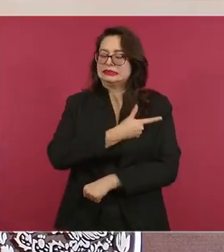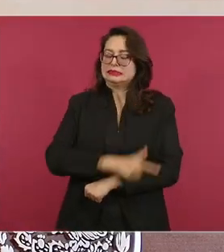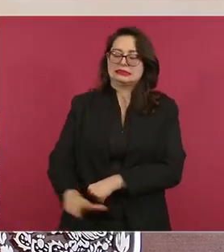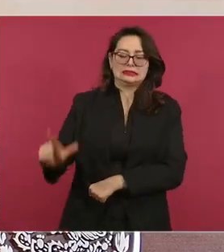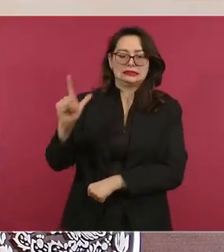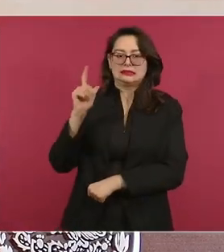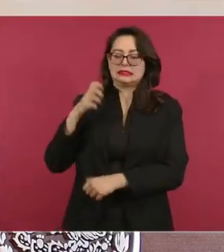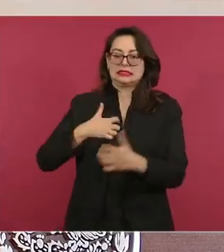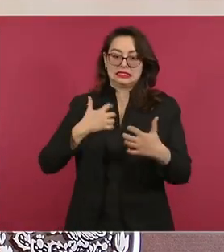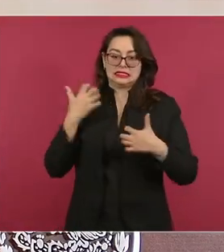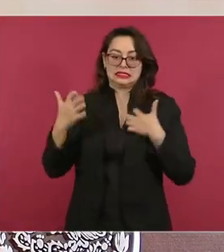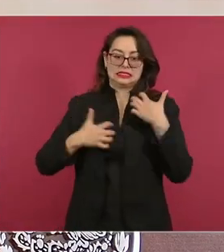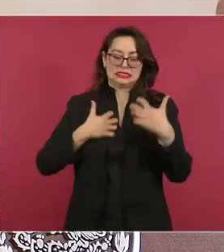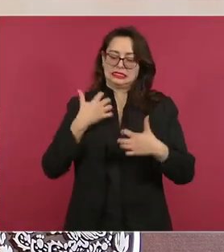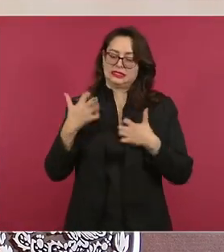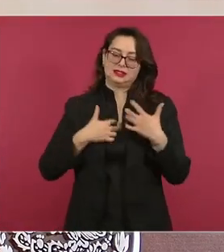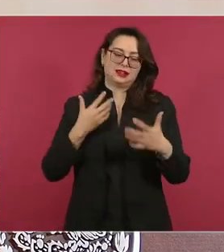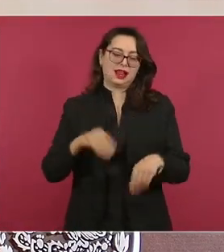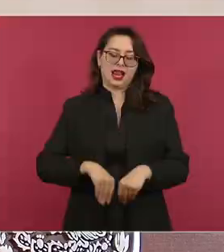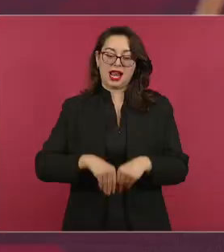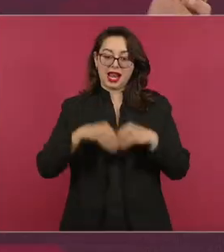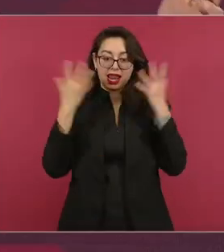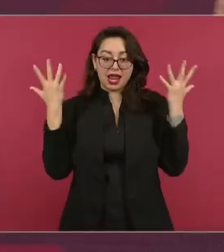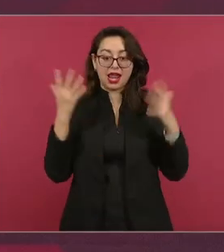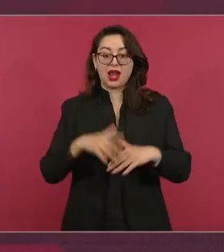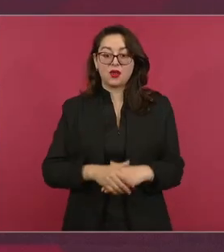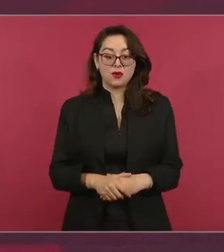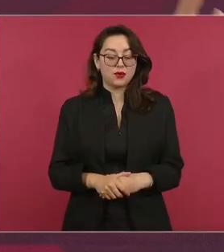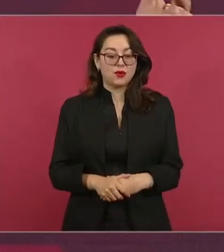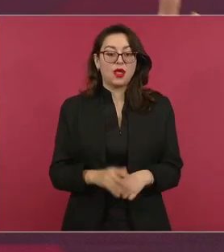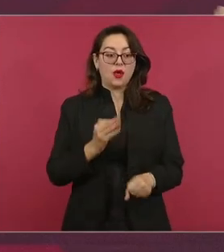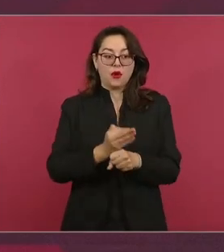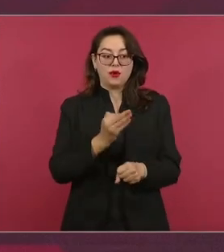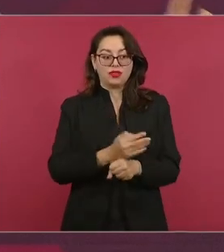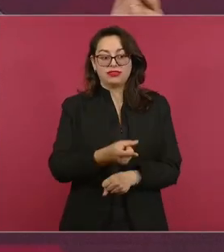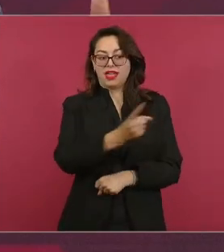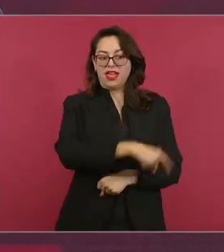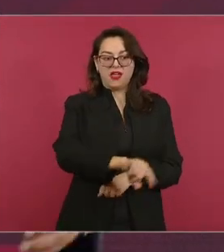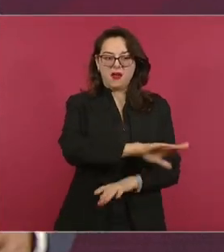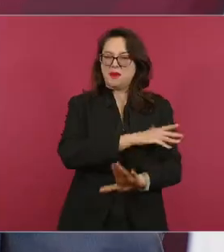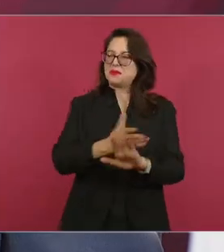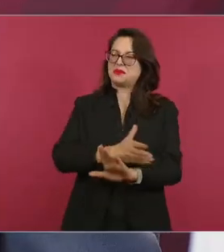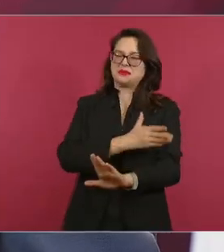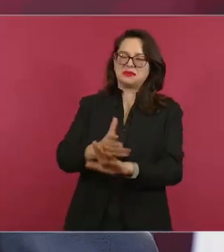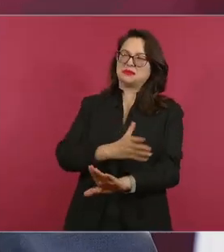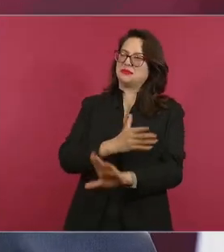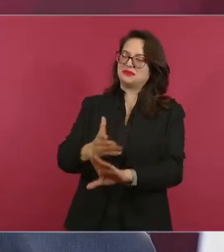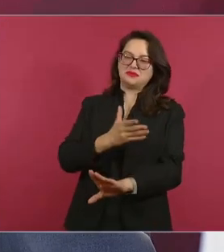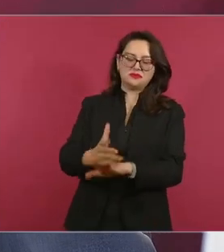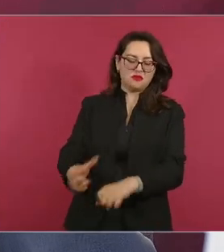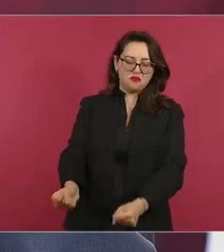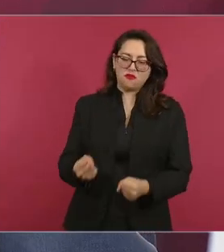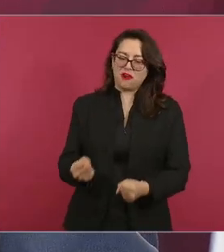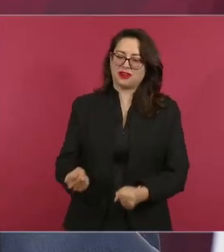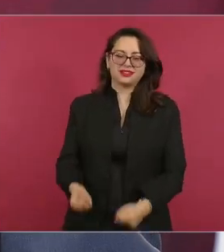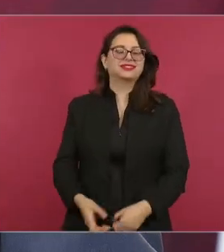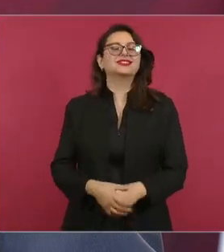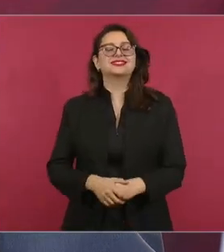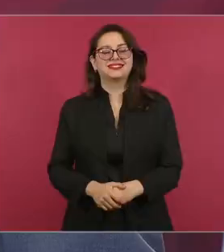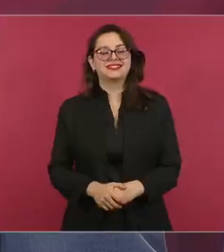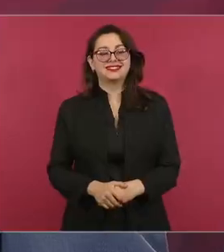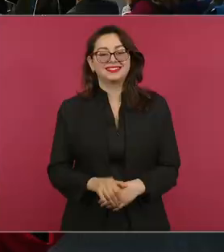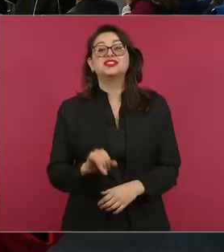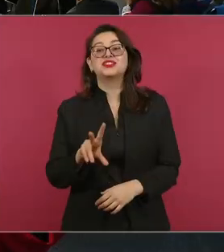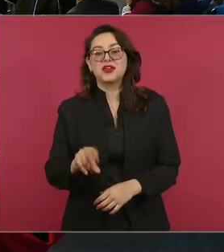Porque pues ya me imagino, ¿no? El bombardeo de todo el bloque conservador, ¿o